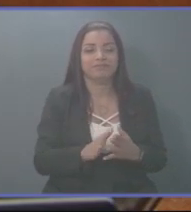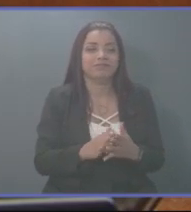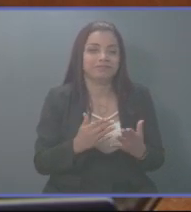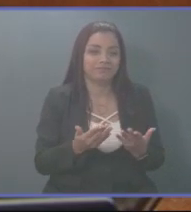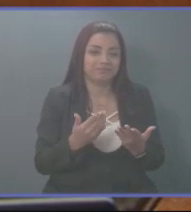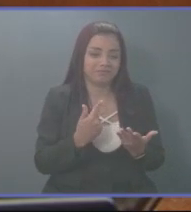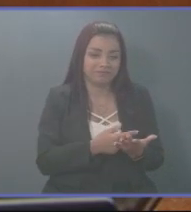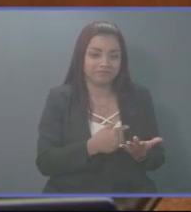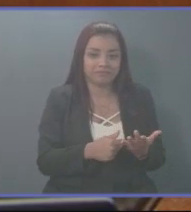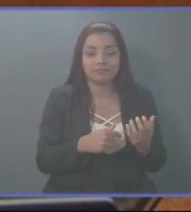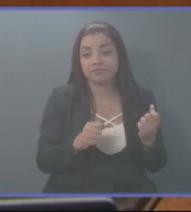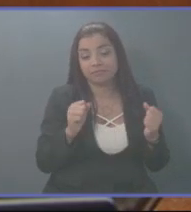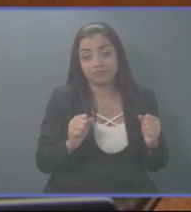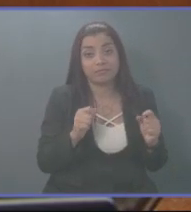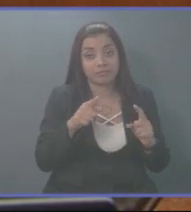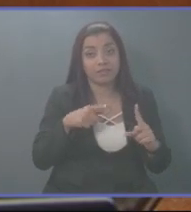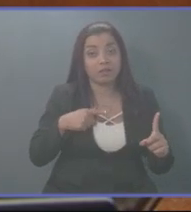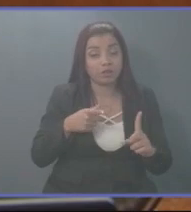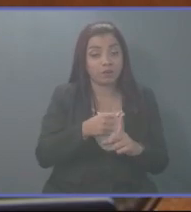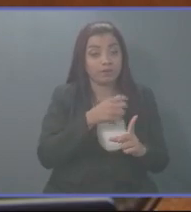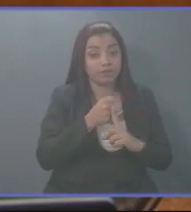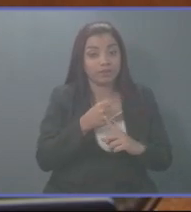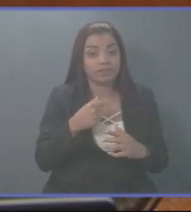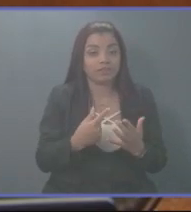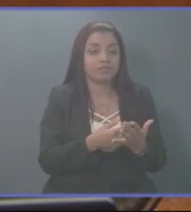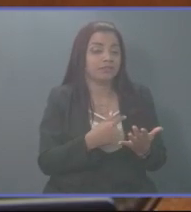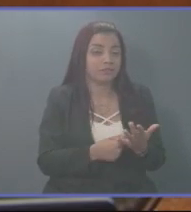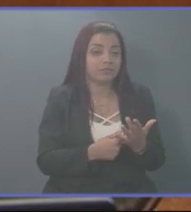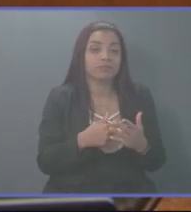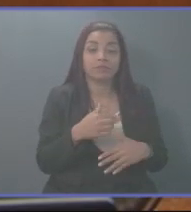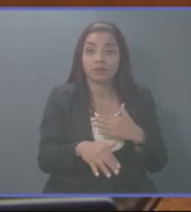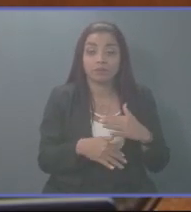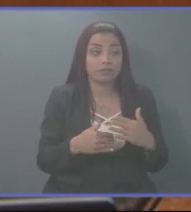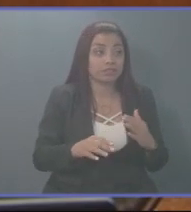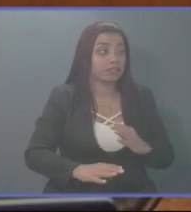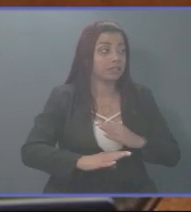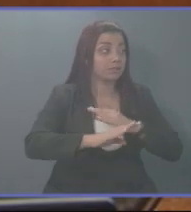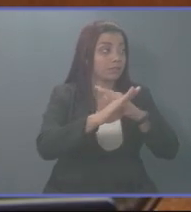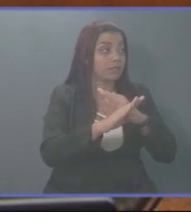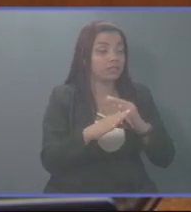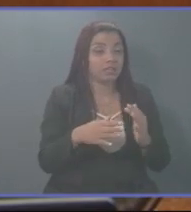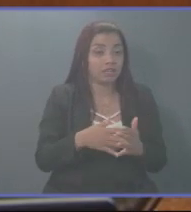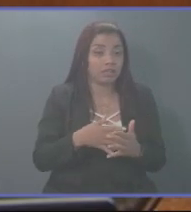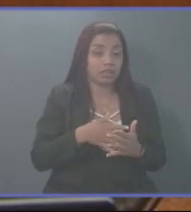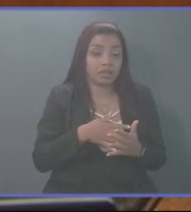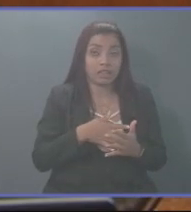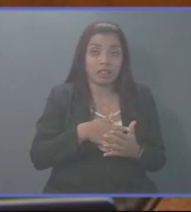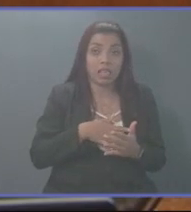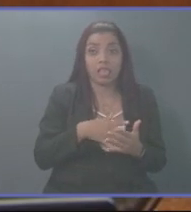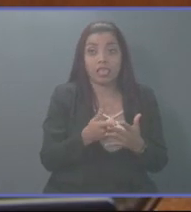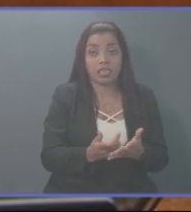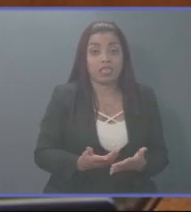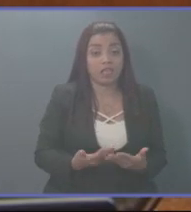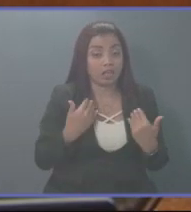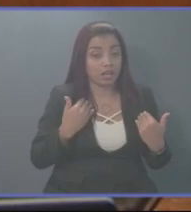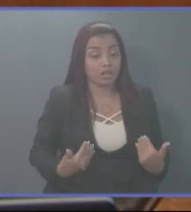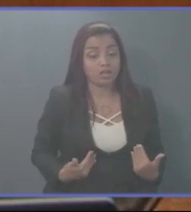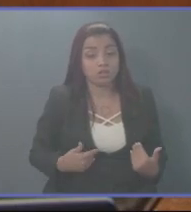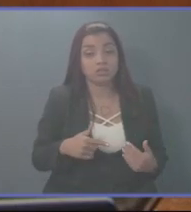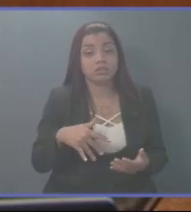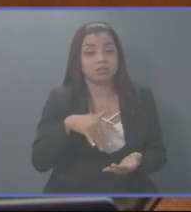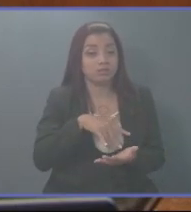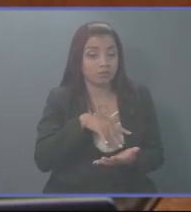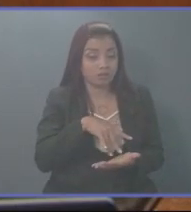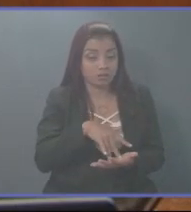forzado interno con el fin de mitigar sus efectos e impedir la vulneración de los derechos de la